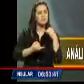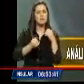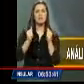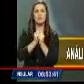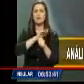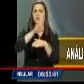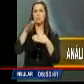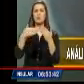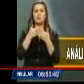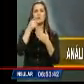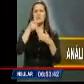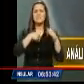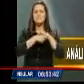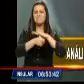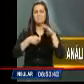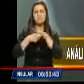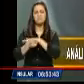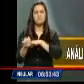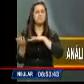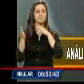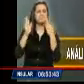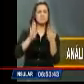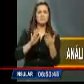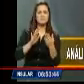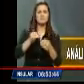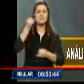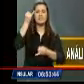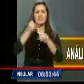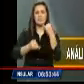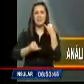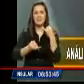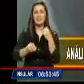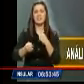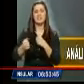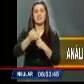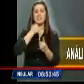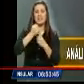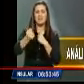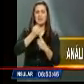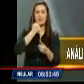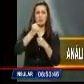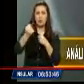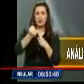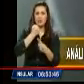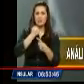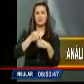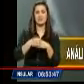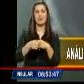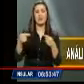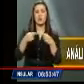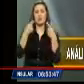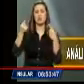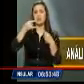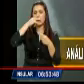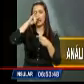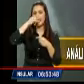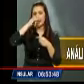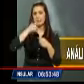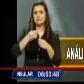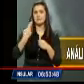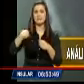a este genocidio, a poner fin a matar la infancia en Gaza.